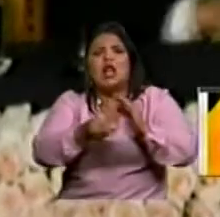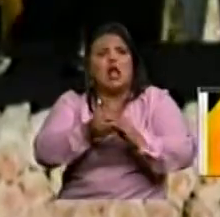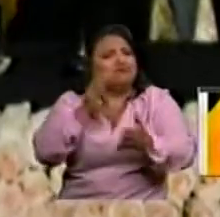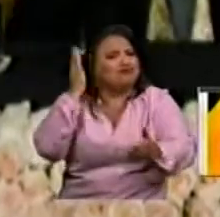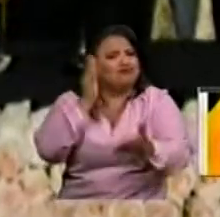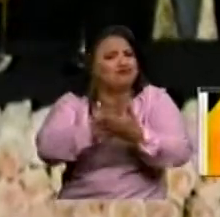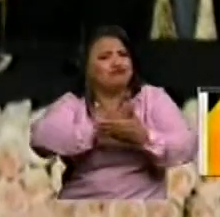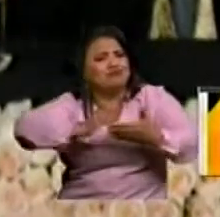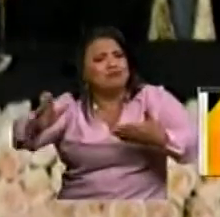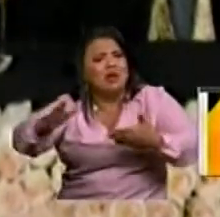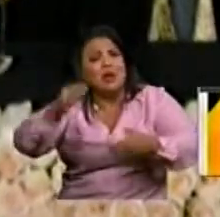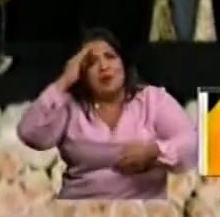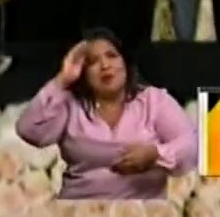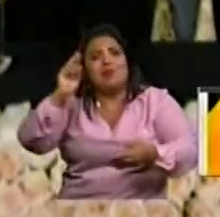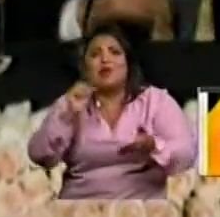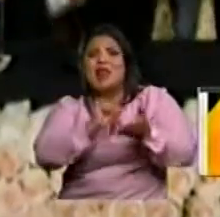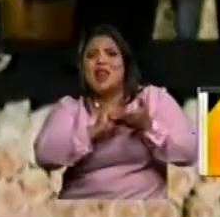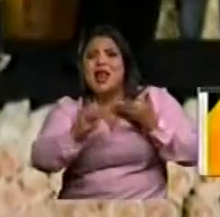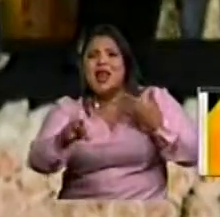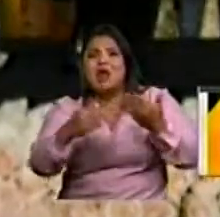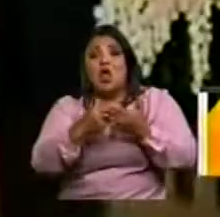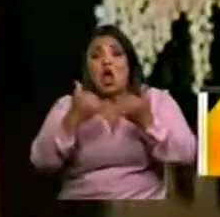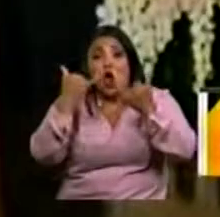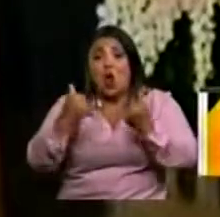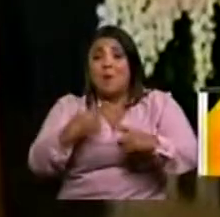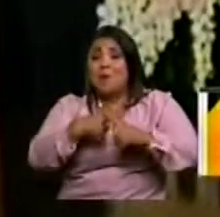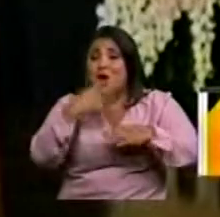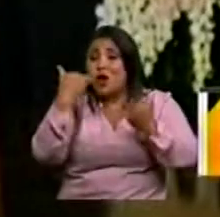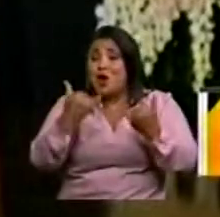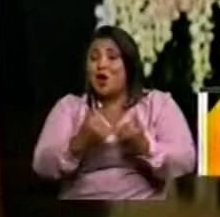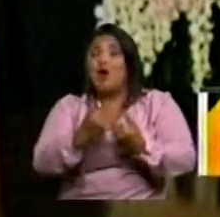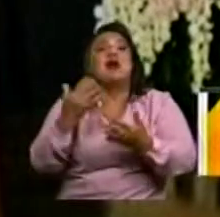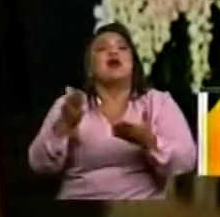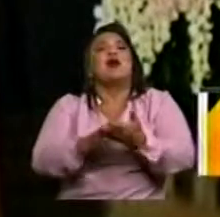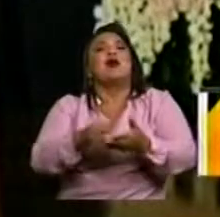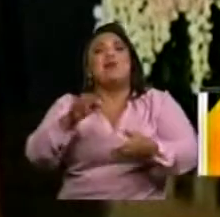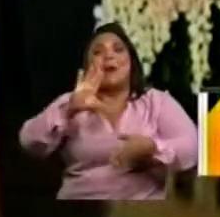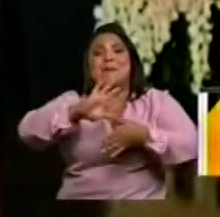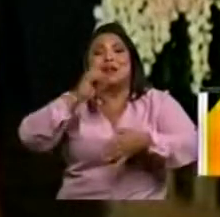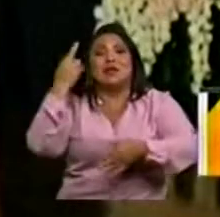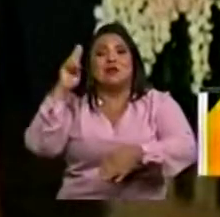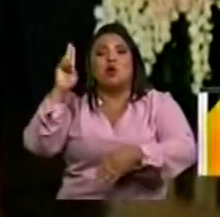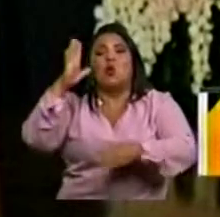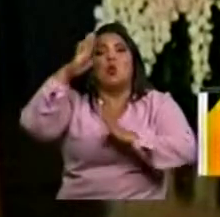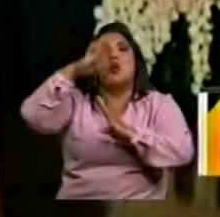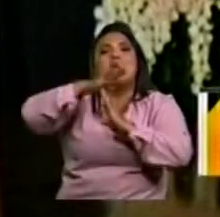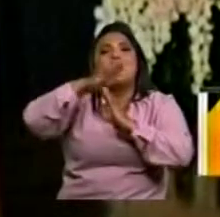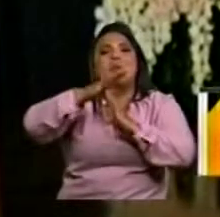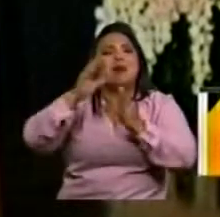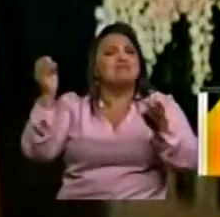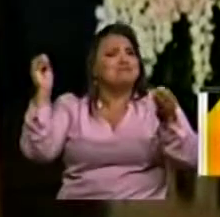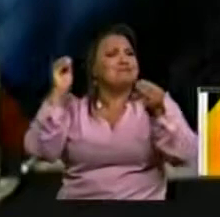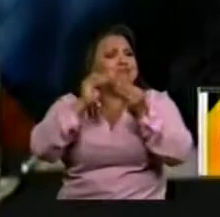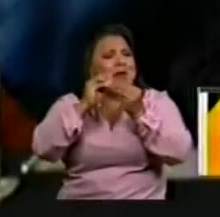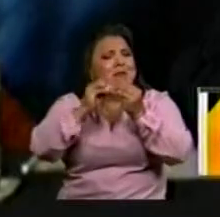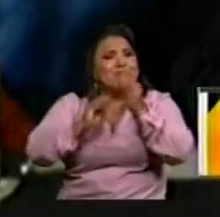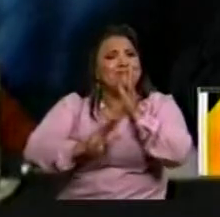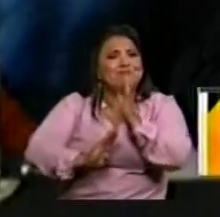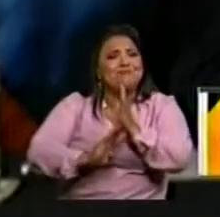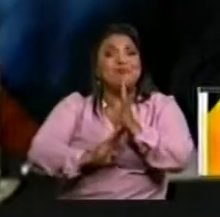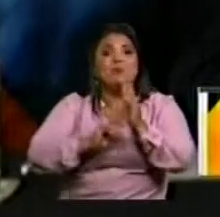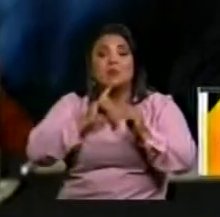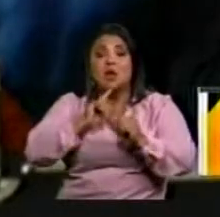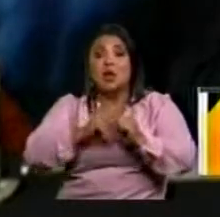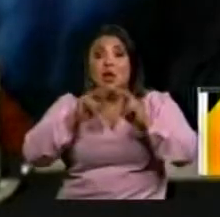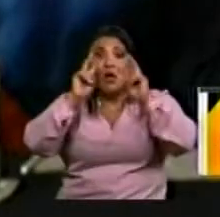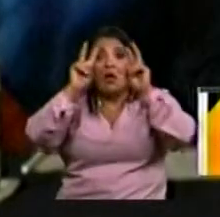que atañe a la región, hoy por hoy resurgiendo entre América del Sur, con una paz duradera y productiva. Estos son los